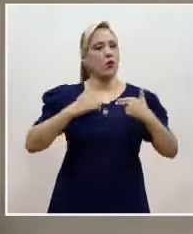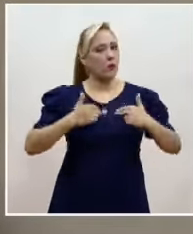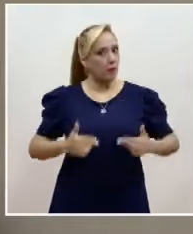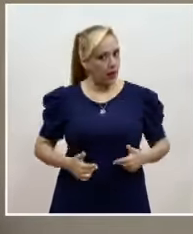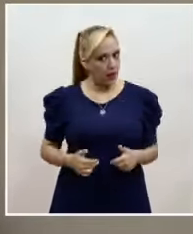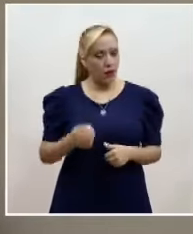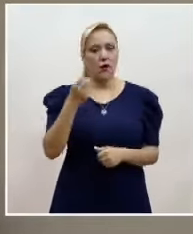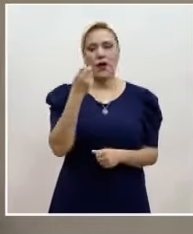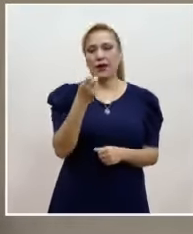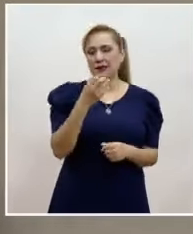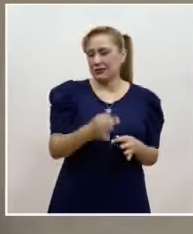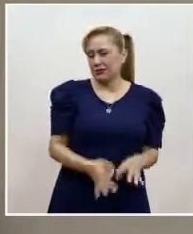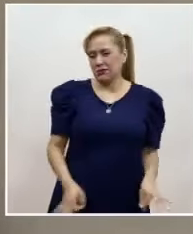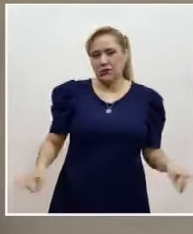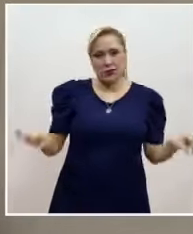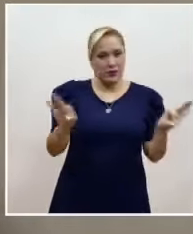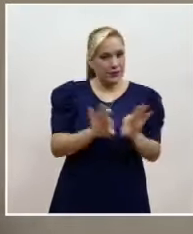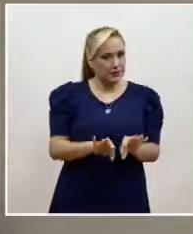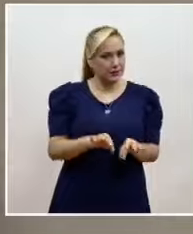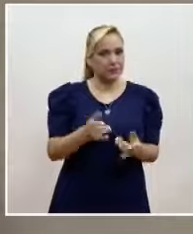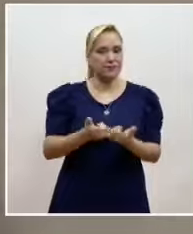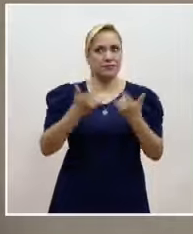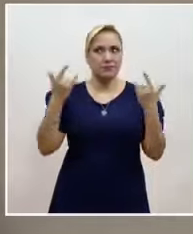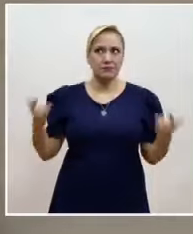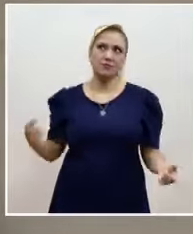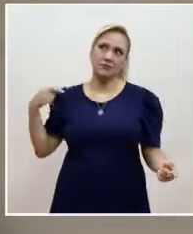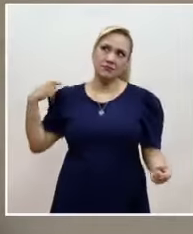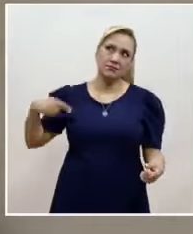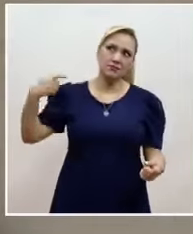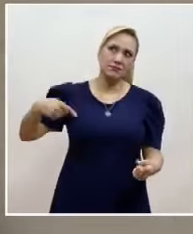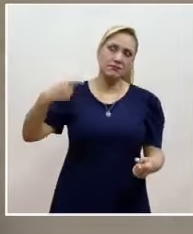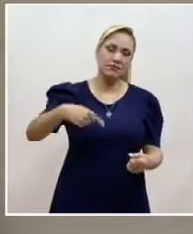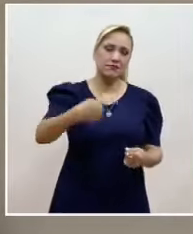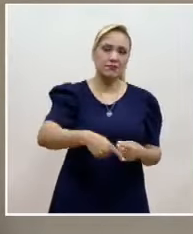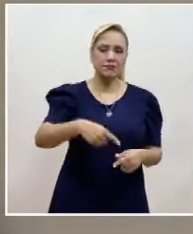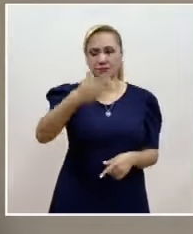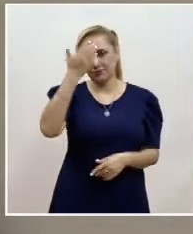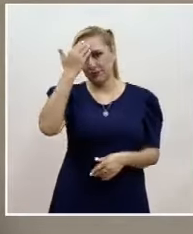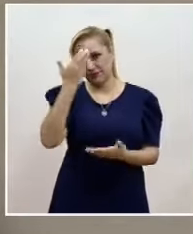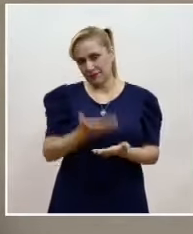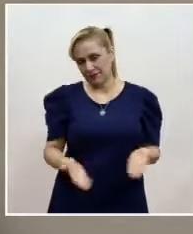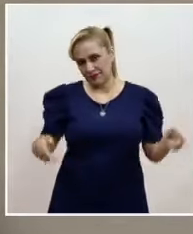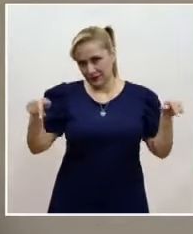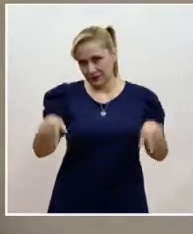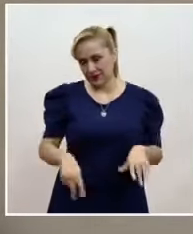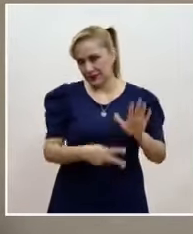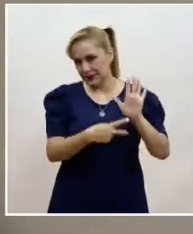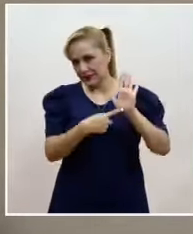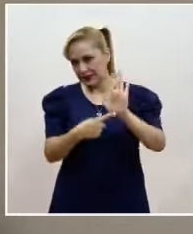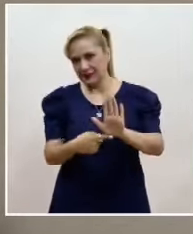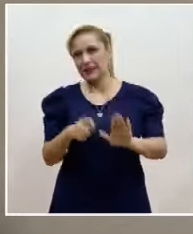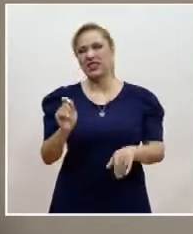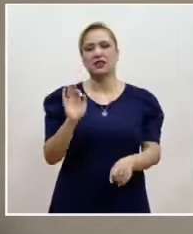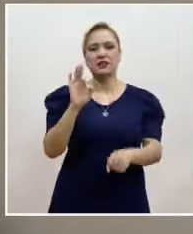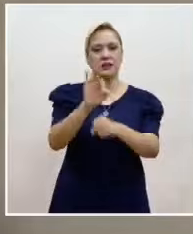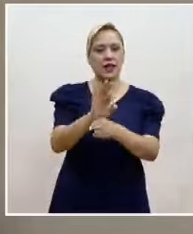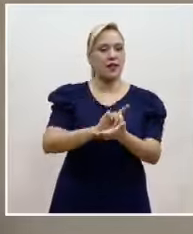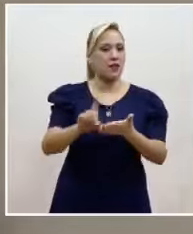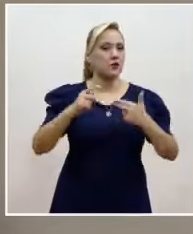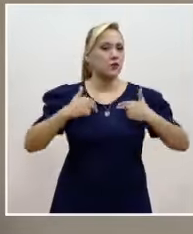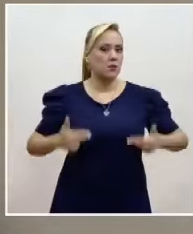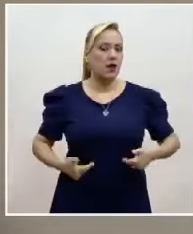que eso es lo más importante que nos trae la historia y la tradición jurídica como la conocemos al día de hoy, ¿no? Es proteger los derechos humanos dentro